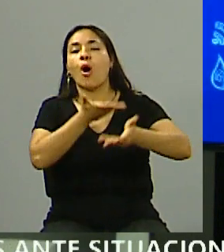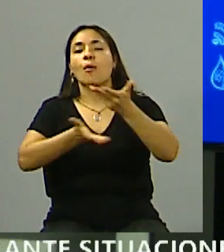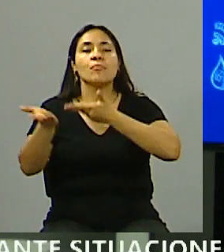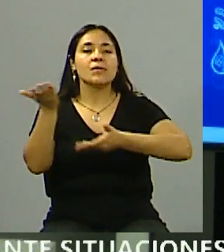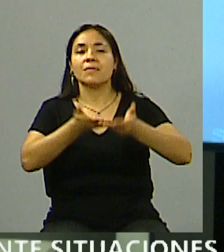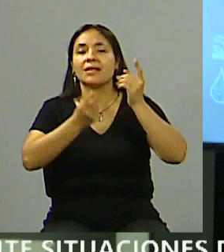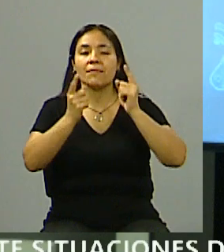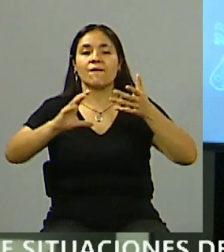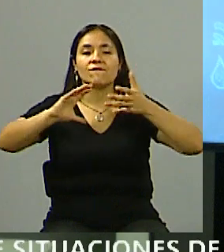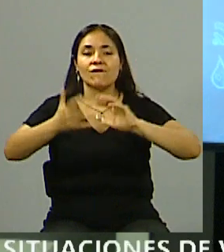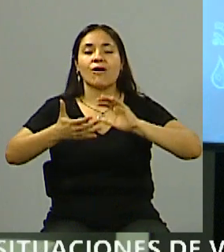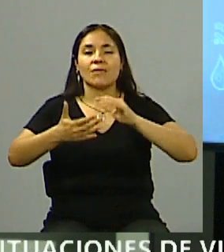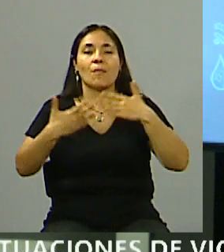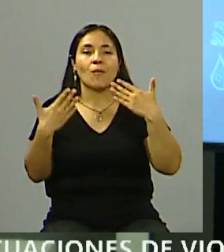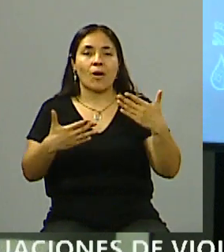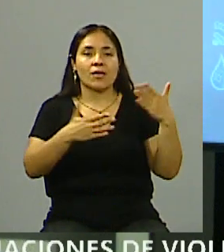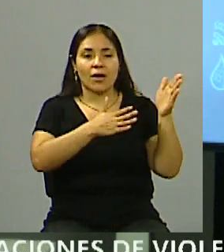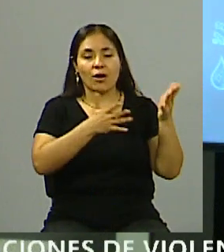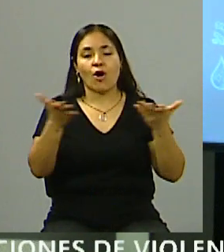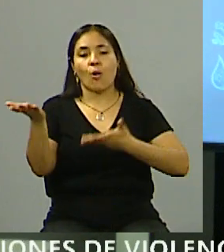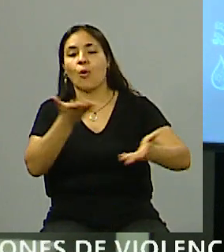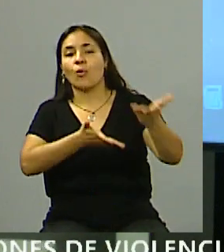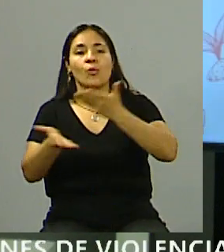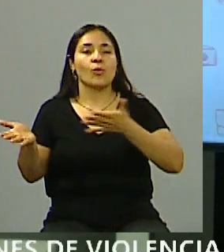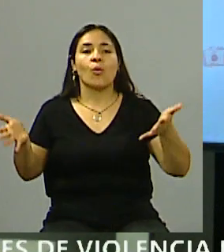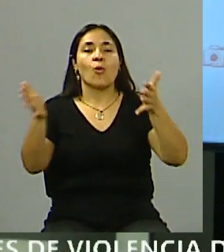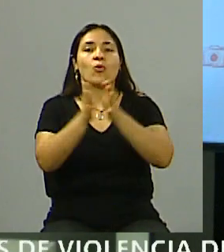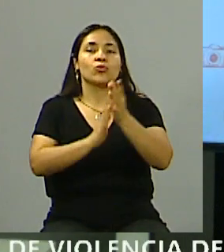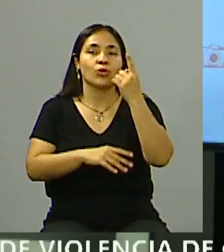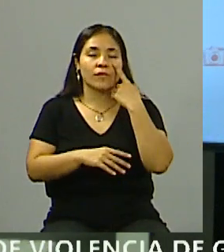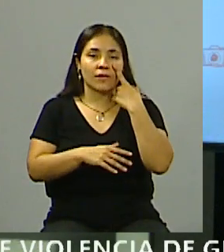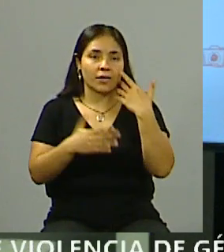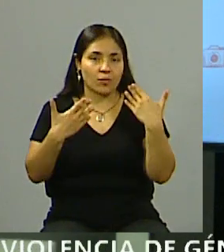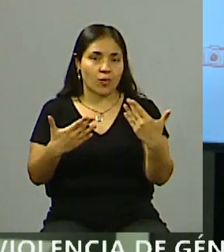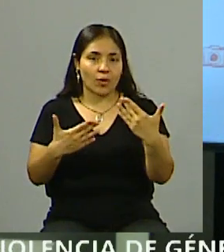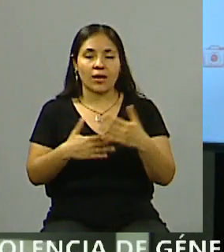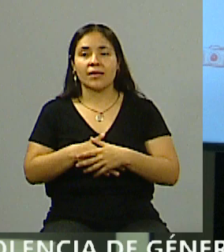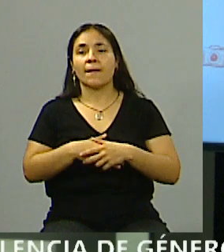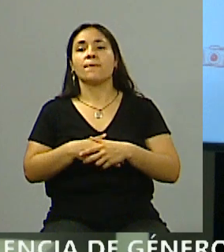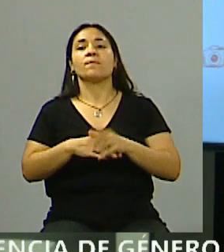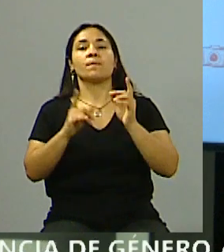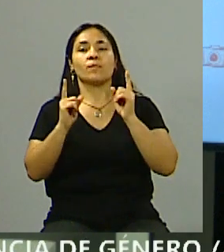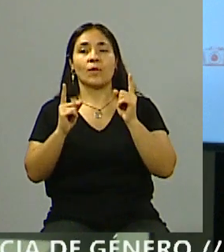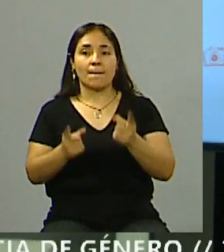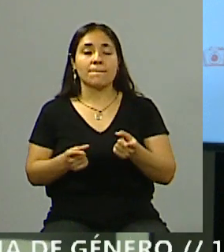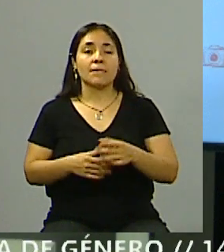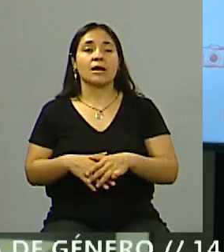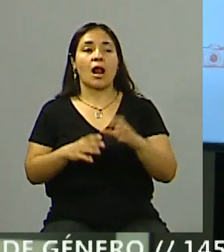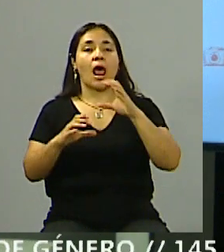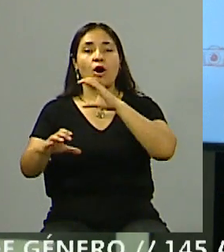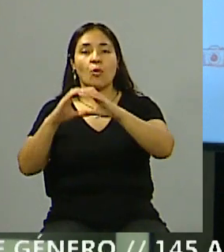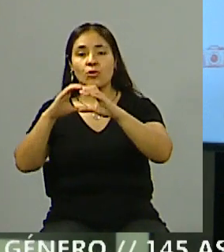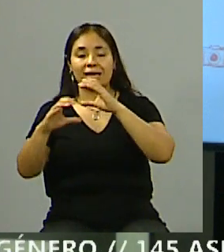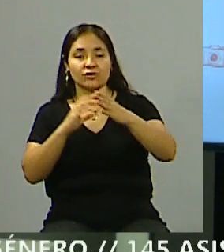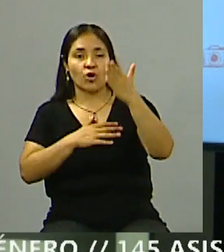nos permite también organizarnos y vivir juntos, juntas, juntes. Y por eso la comunicación y la